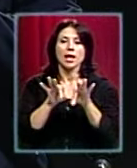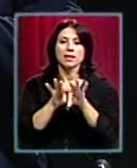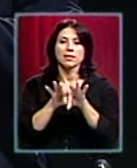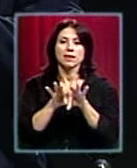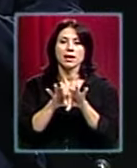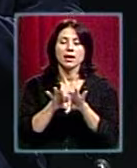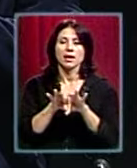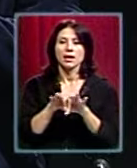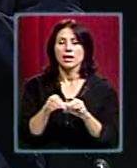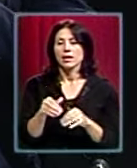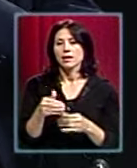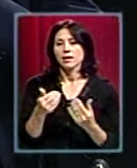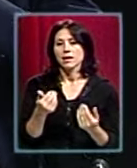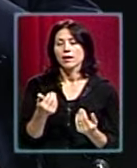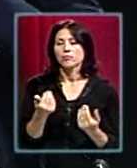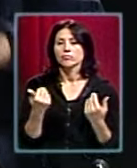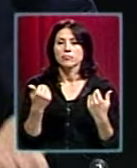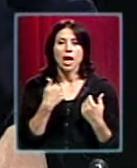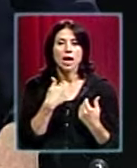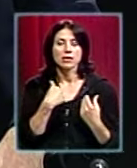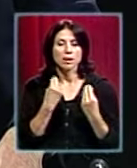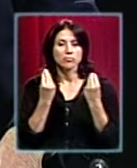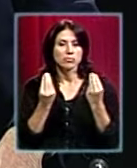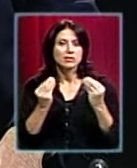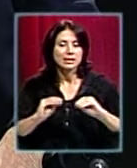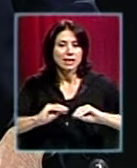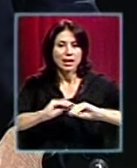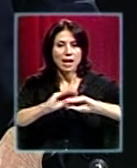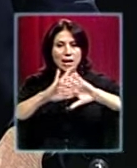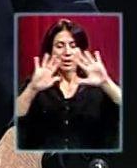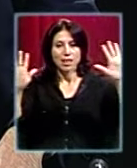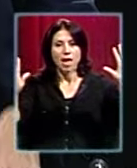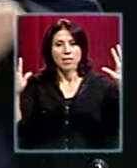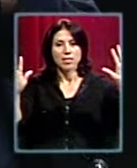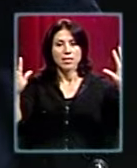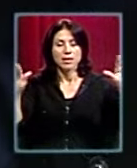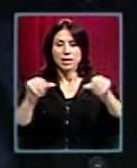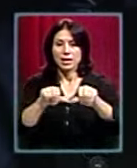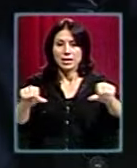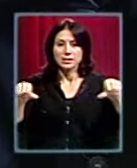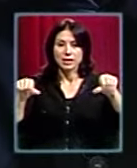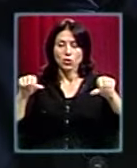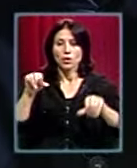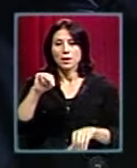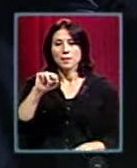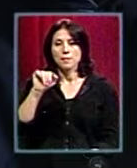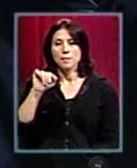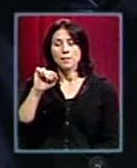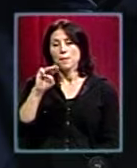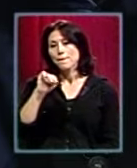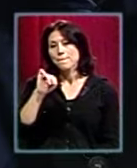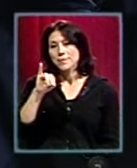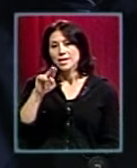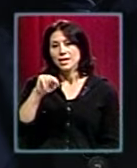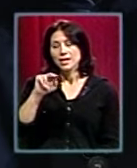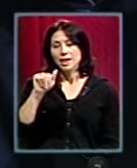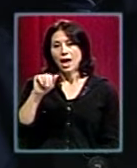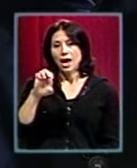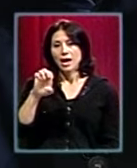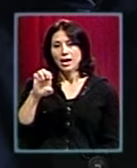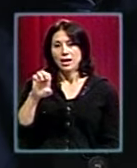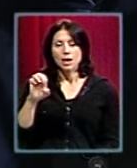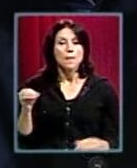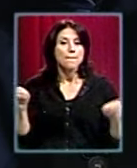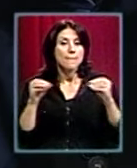que haya tanta claridad en el sector MINAE, más ahora que es el